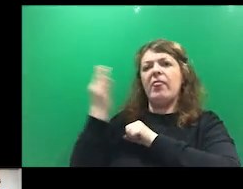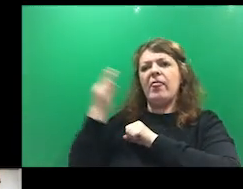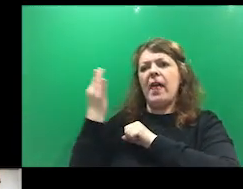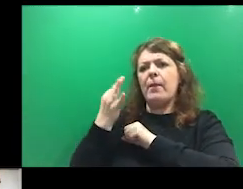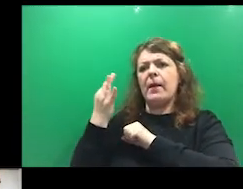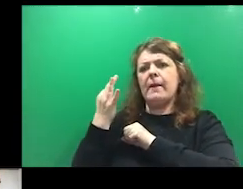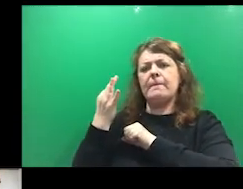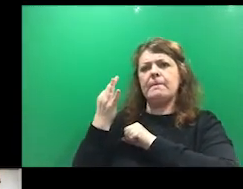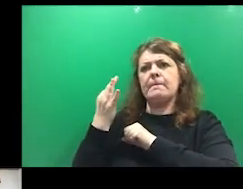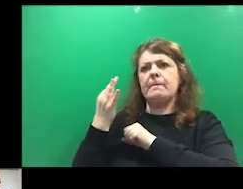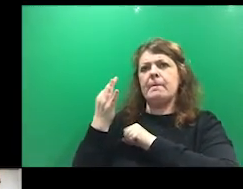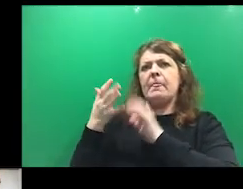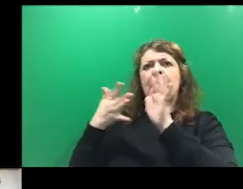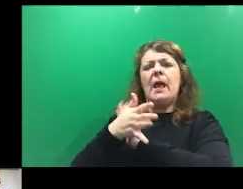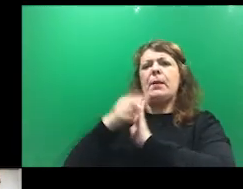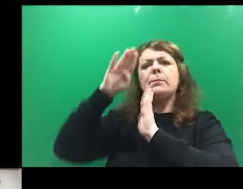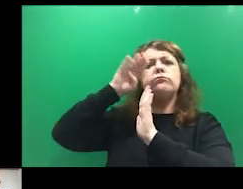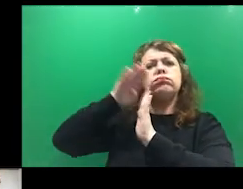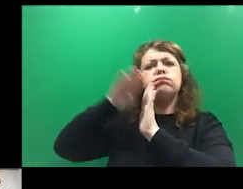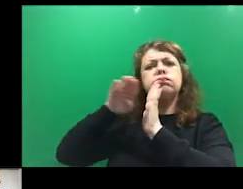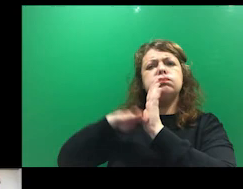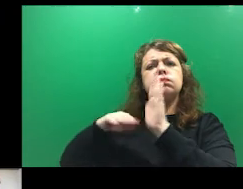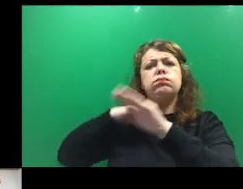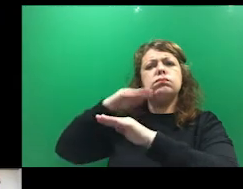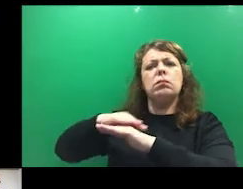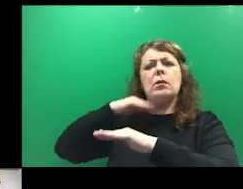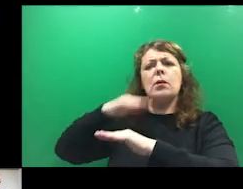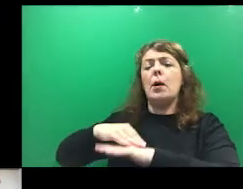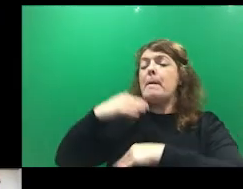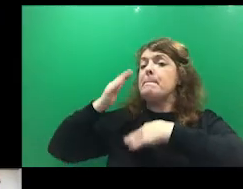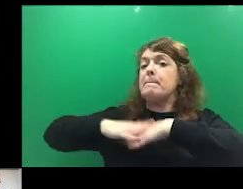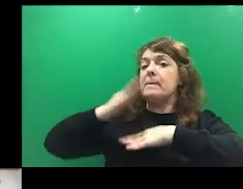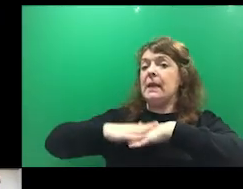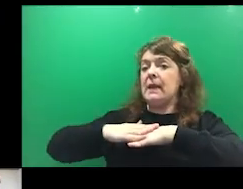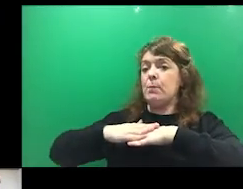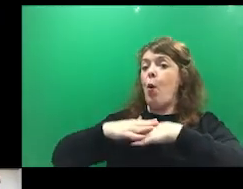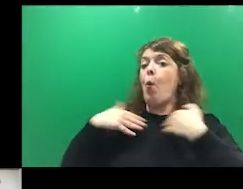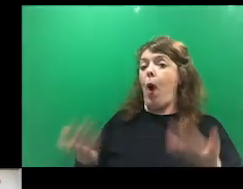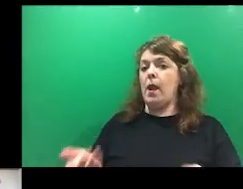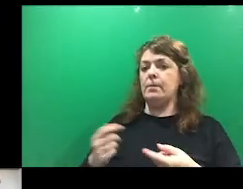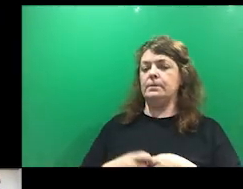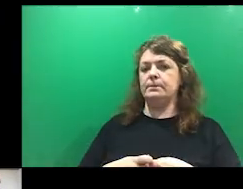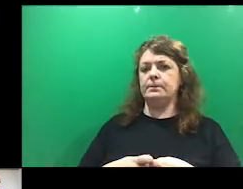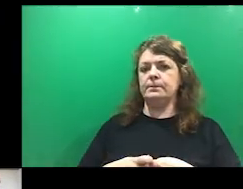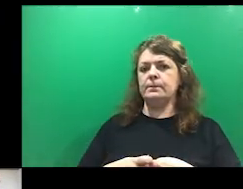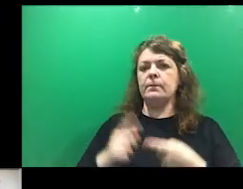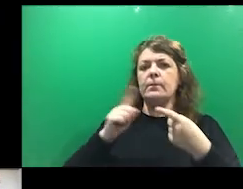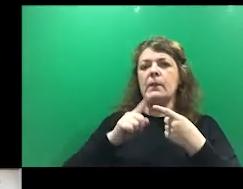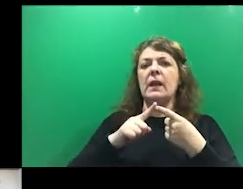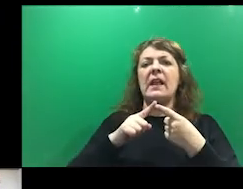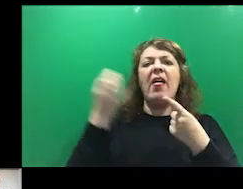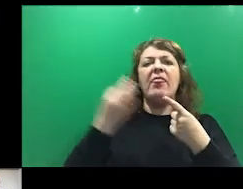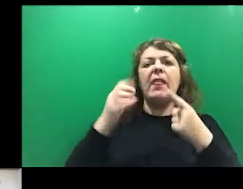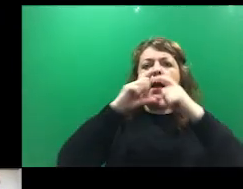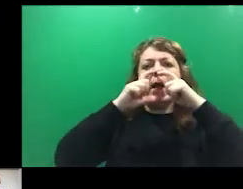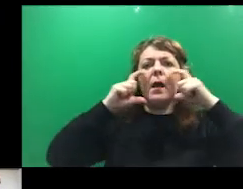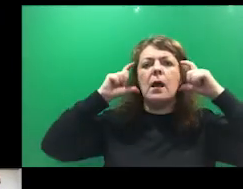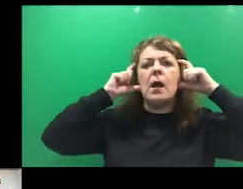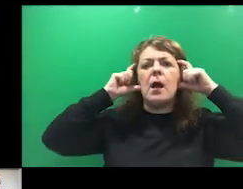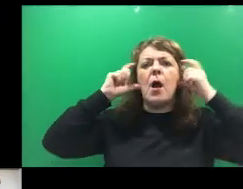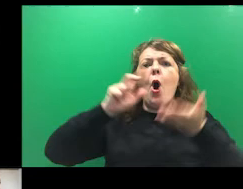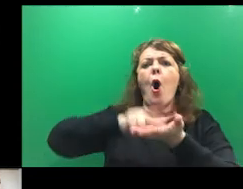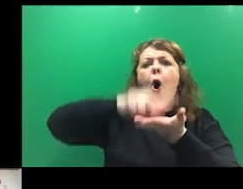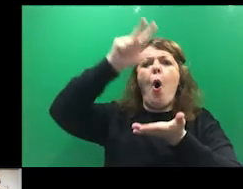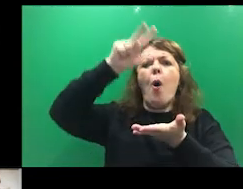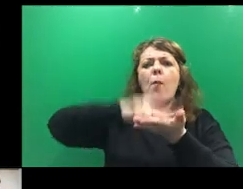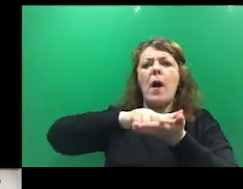de contagiarse, hay que tomar todas las medidas posibles y como mínimo las siguientes.